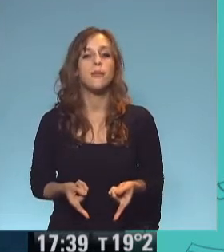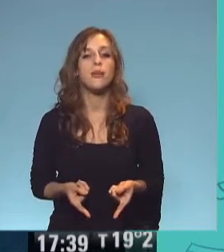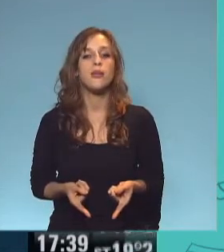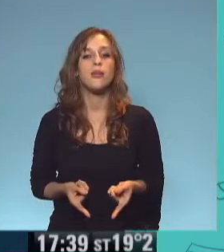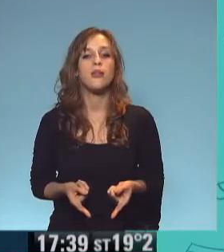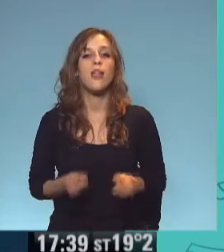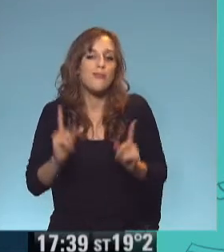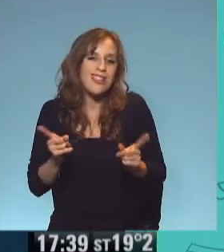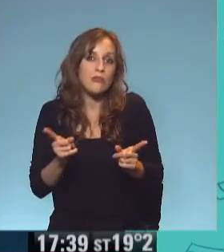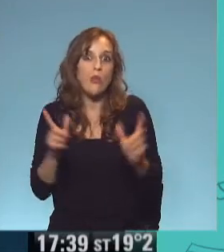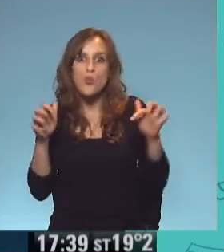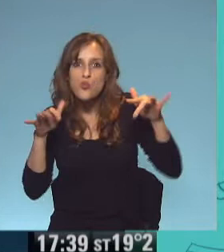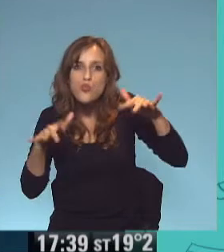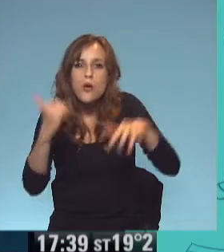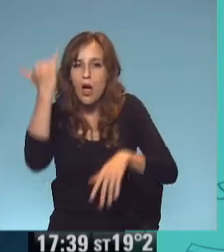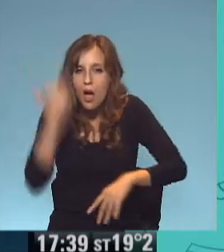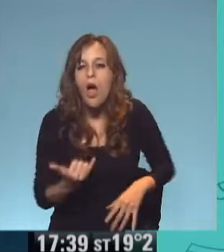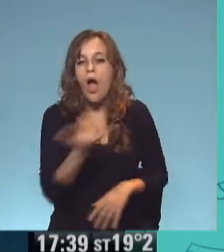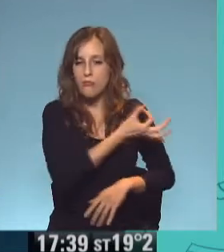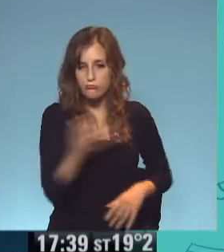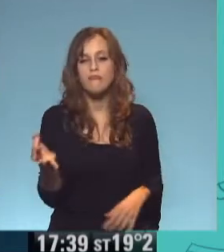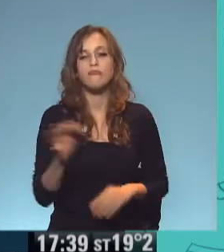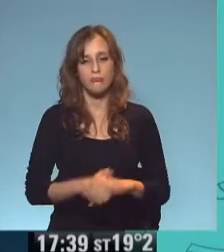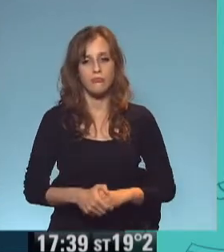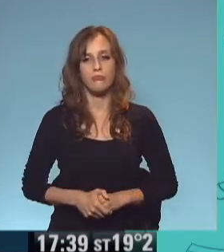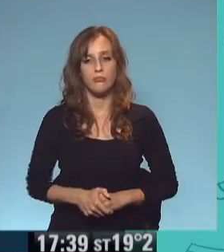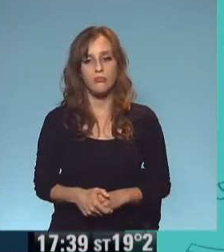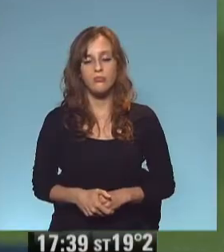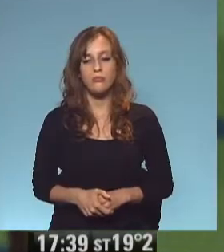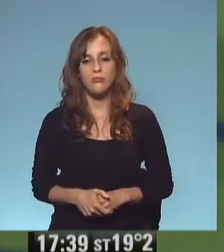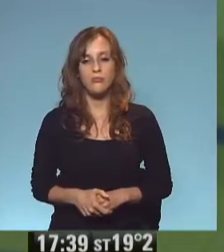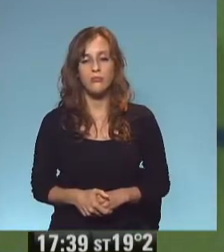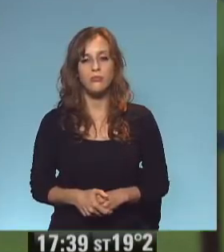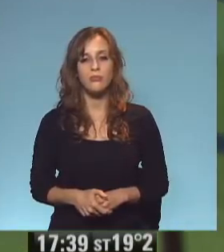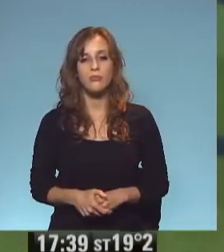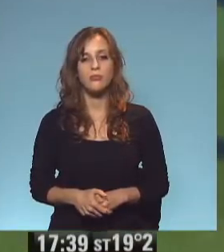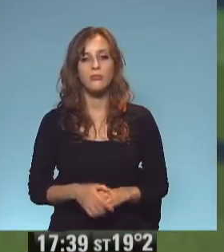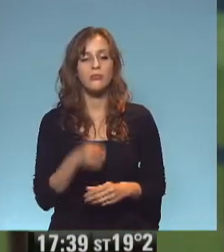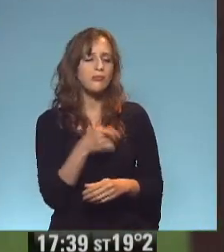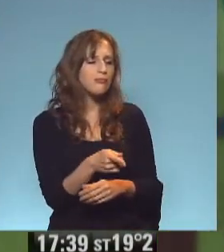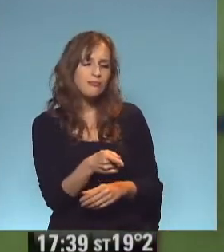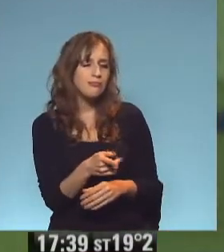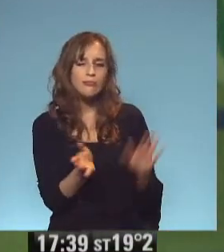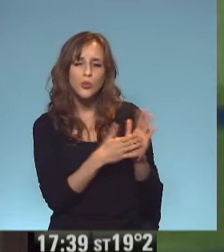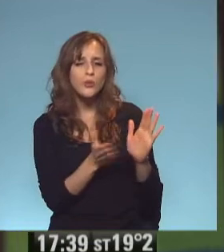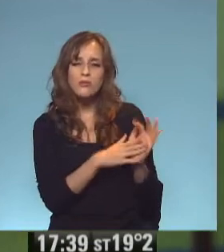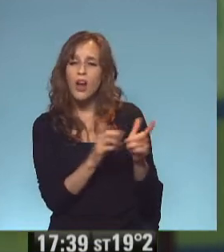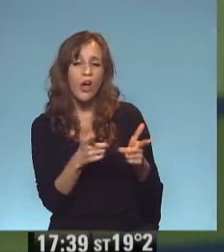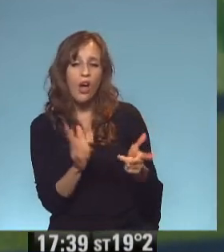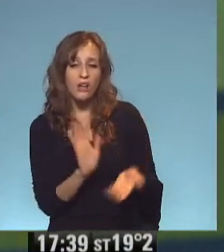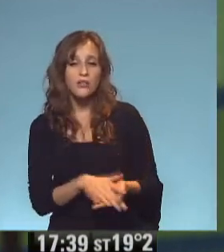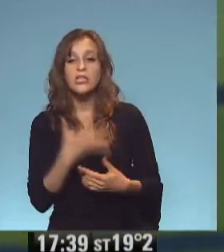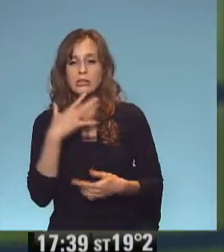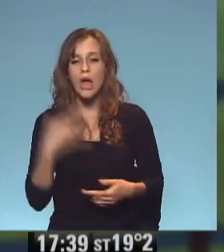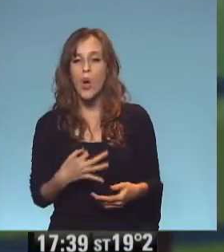la leyenda de los fantasmas extraterrestres. No vas a encontrar ninguna prueba. Seguro hay una